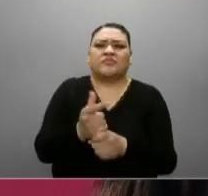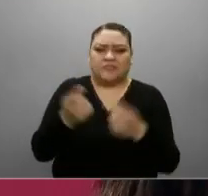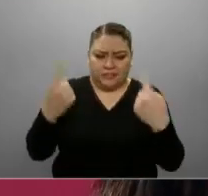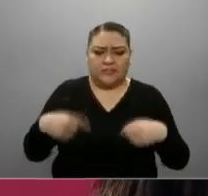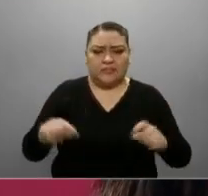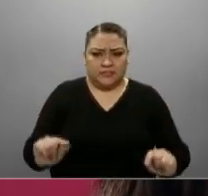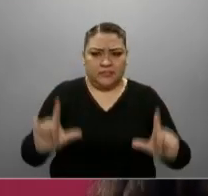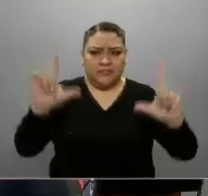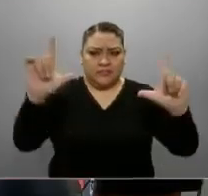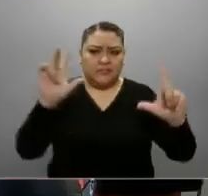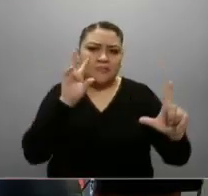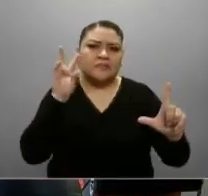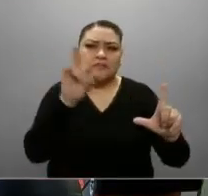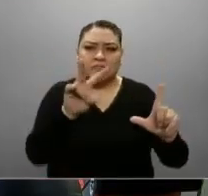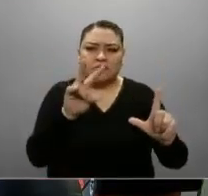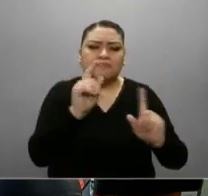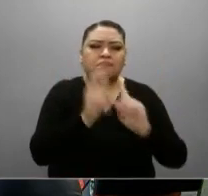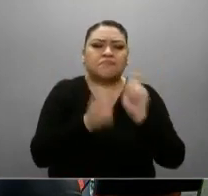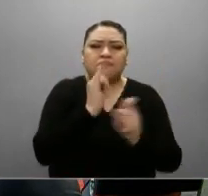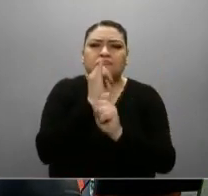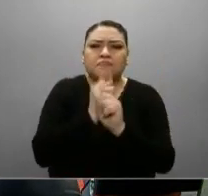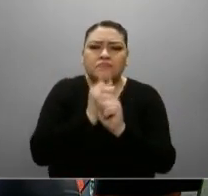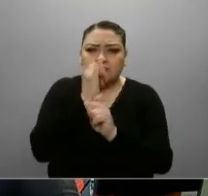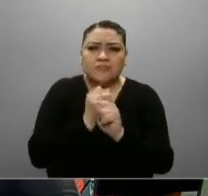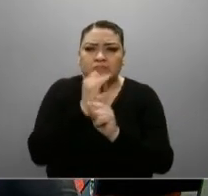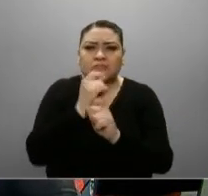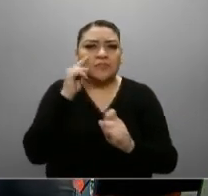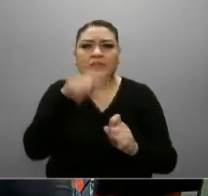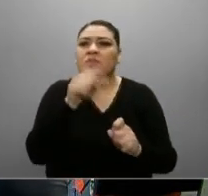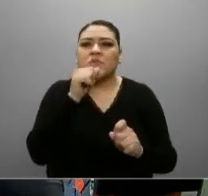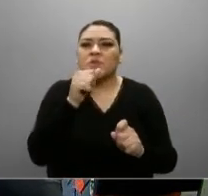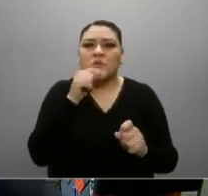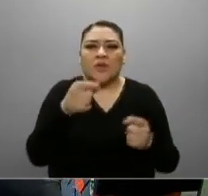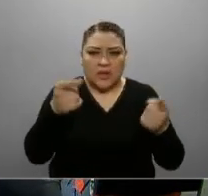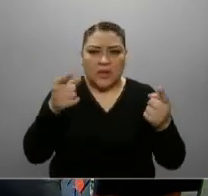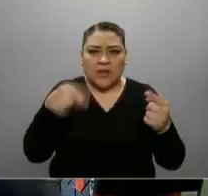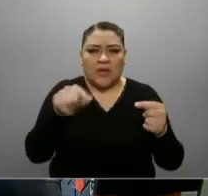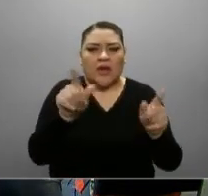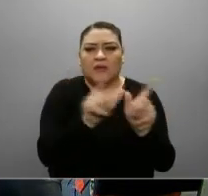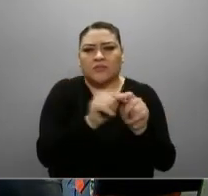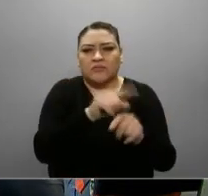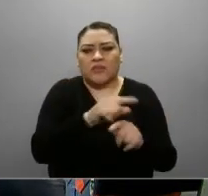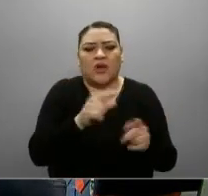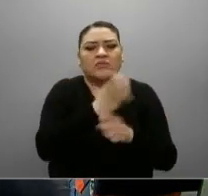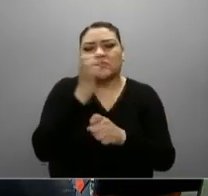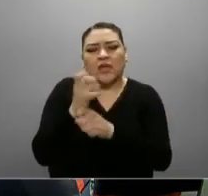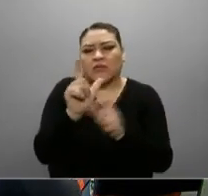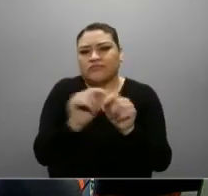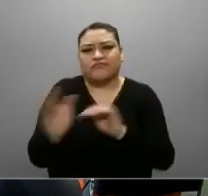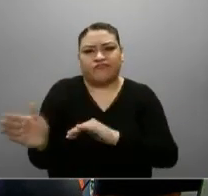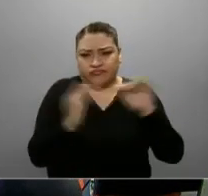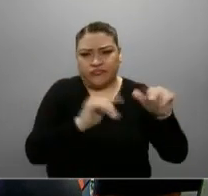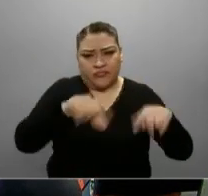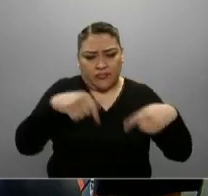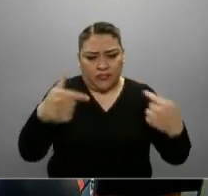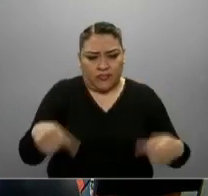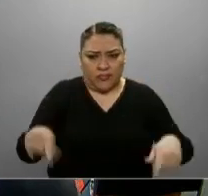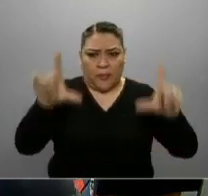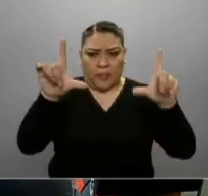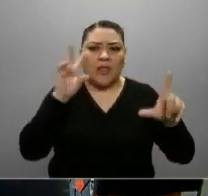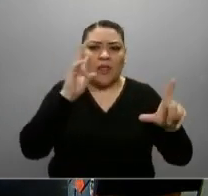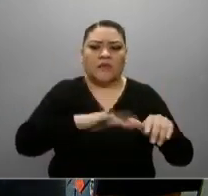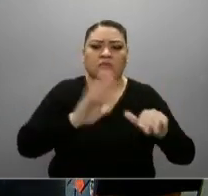siguiente diapositiva con el resumen de, bueno, esta no, la siguiente, simplemente por entidad federativa, cómo está